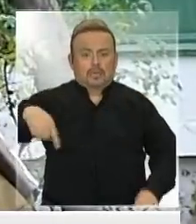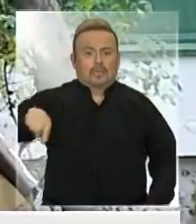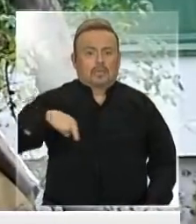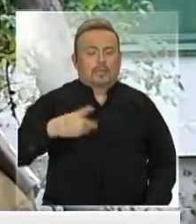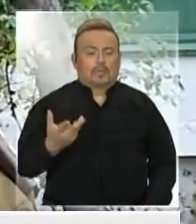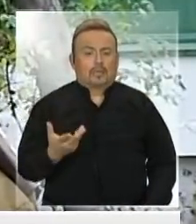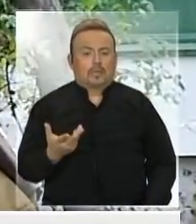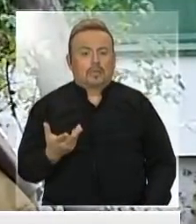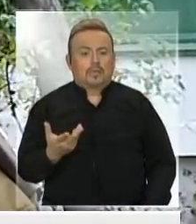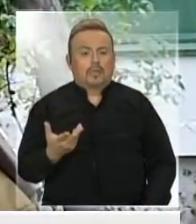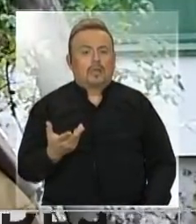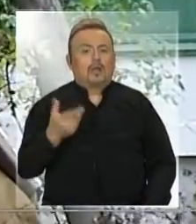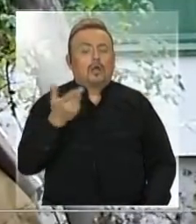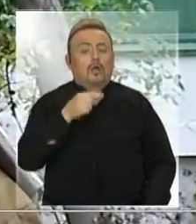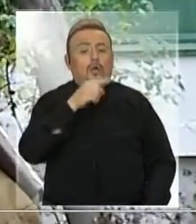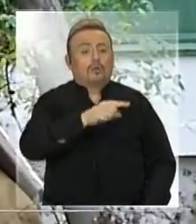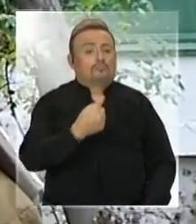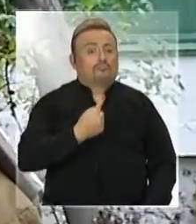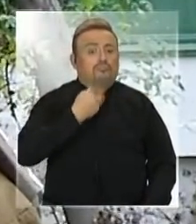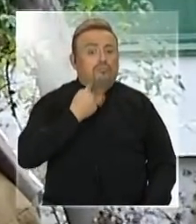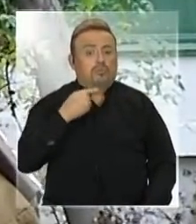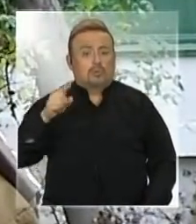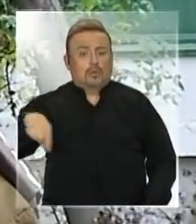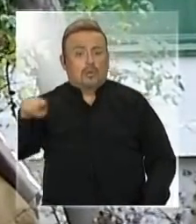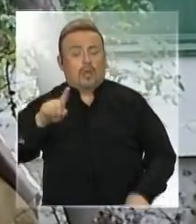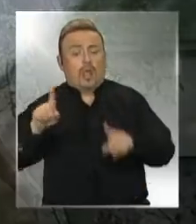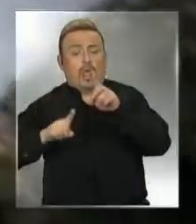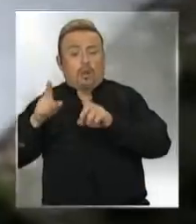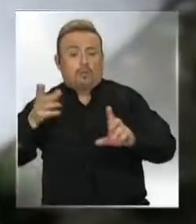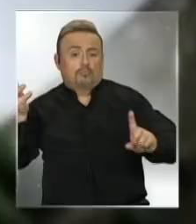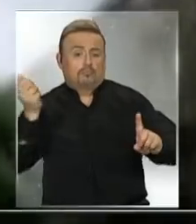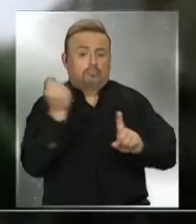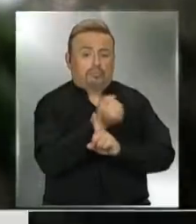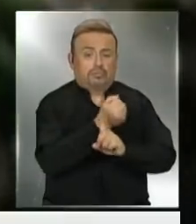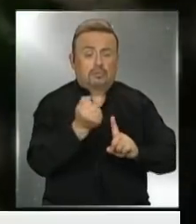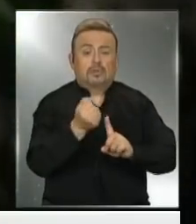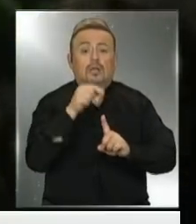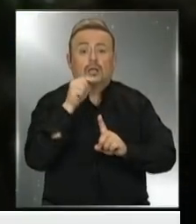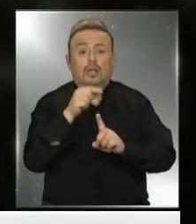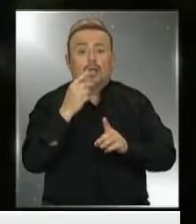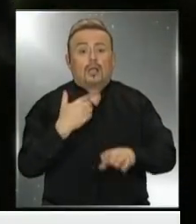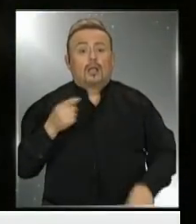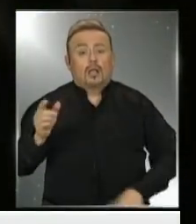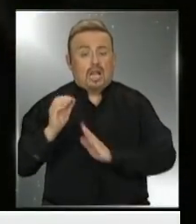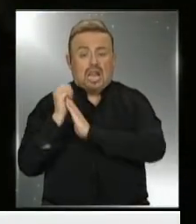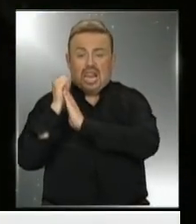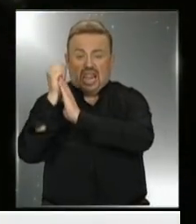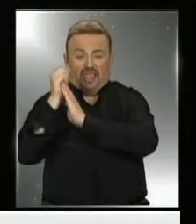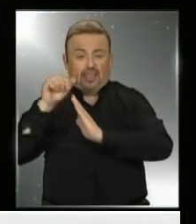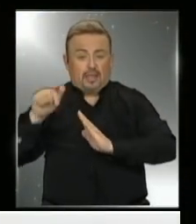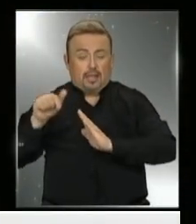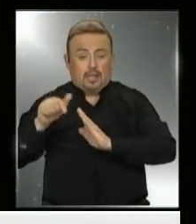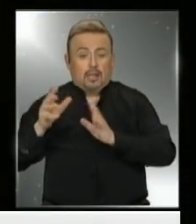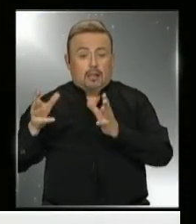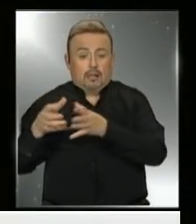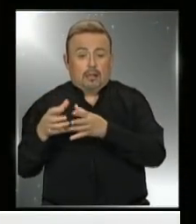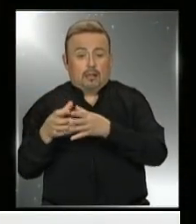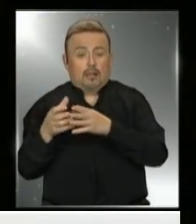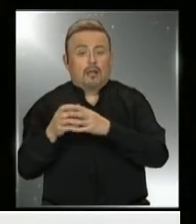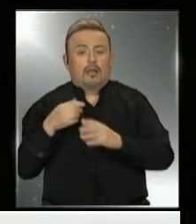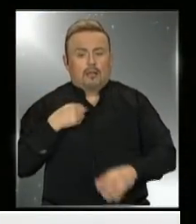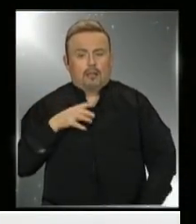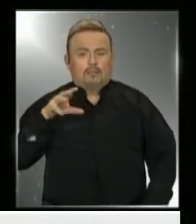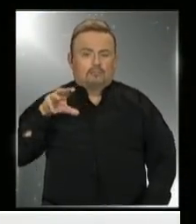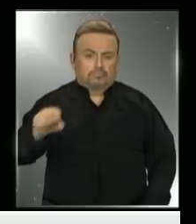siendo agredidos los victimarios por parte de alguna de las víctimas. Ante la negativa del cabecilla, parte de las víctimas se alteraron y fueron tras él